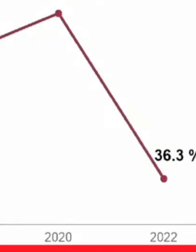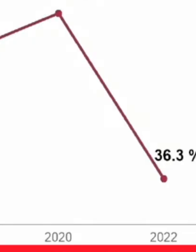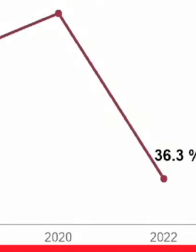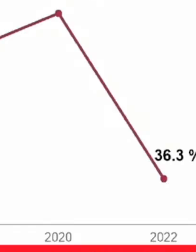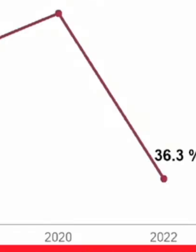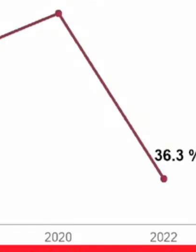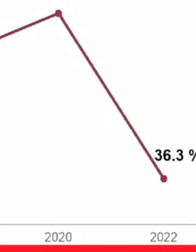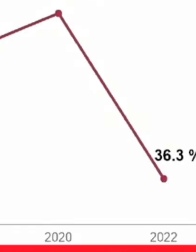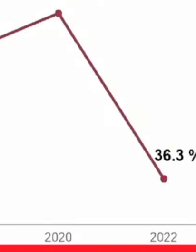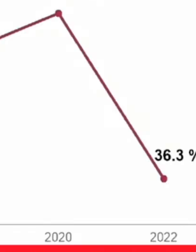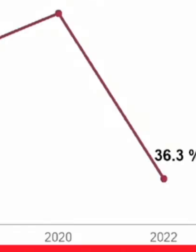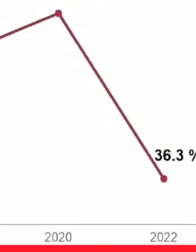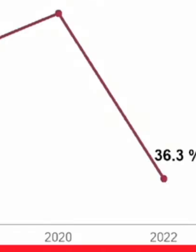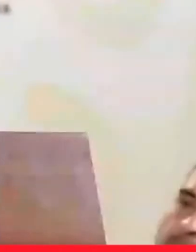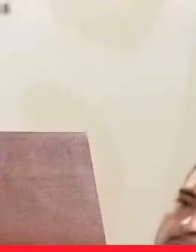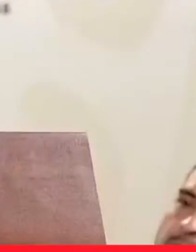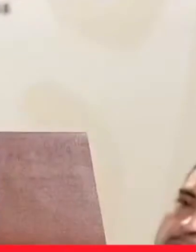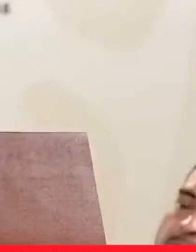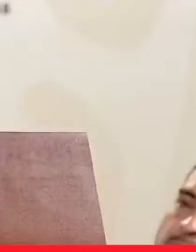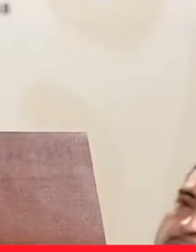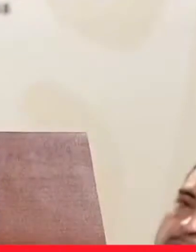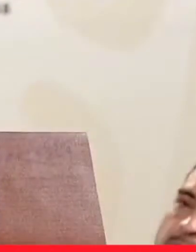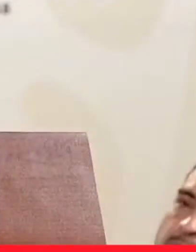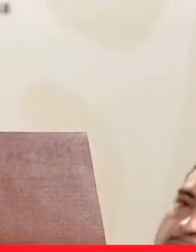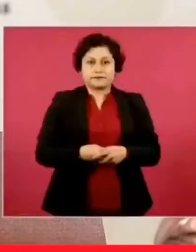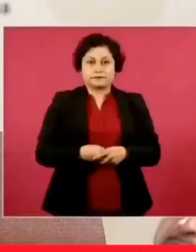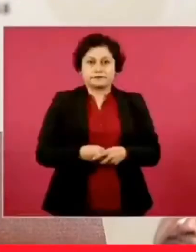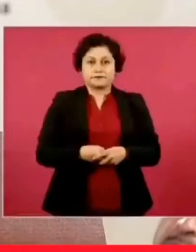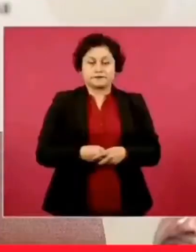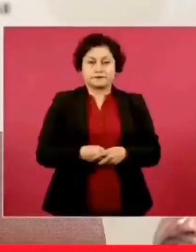¿O en dónde ve la destrucción del país?